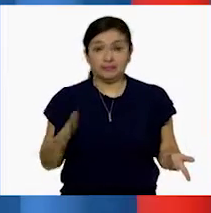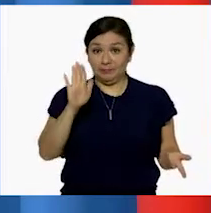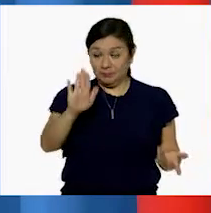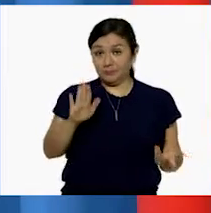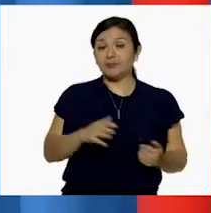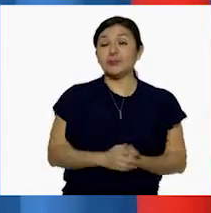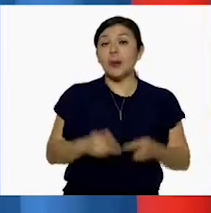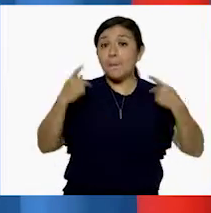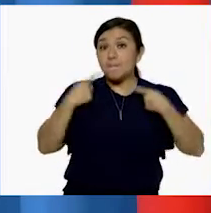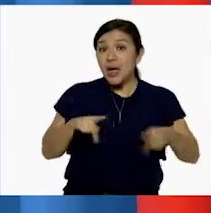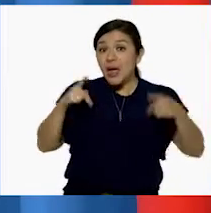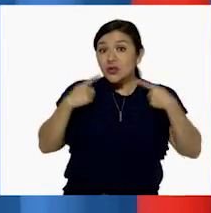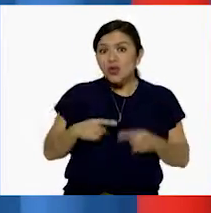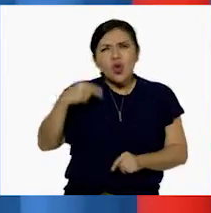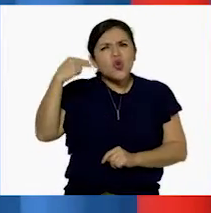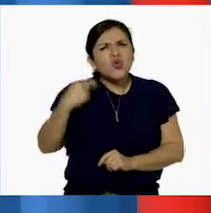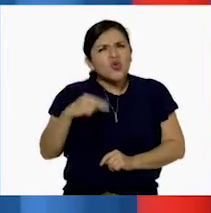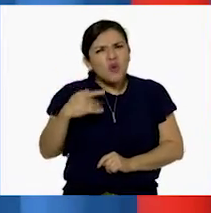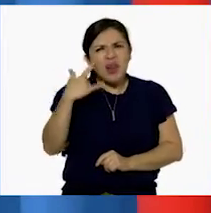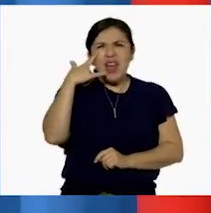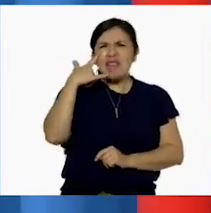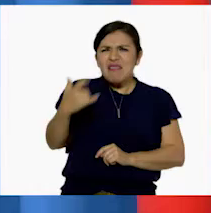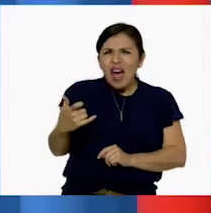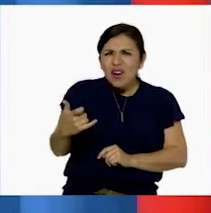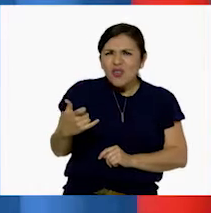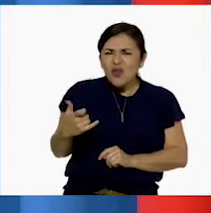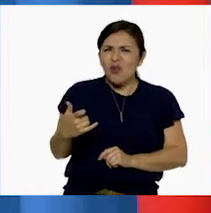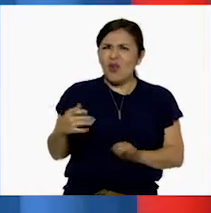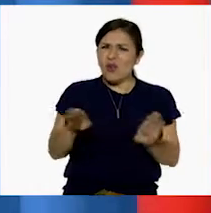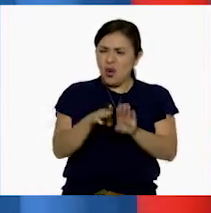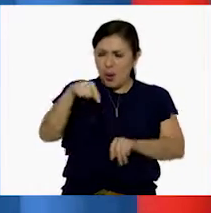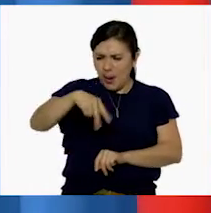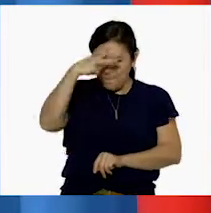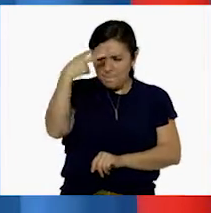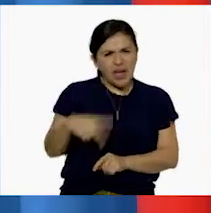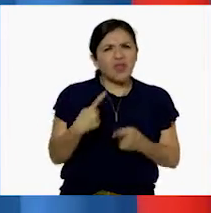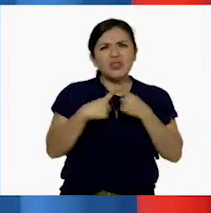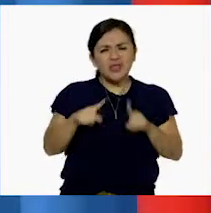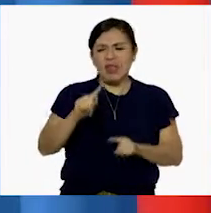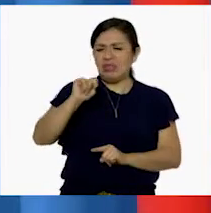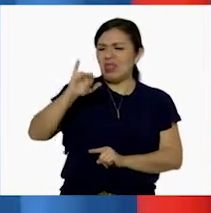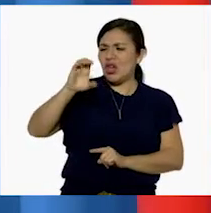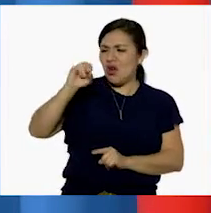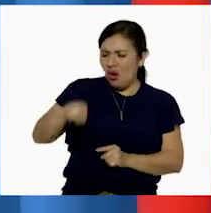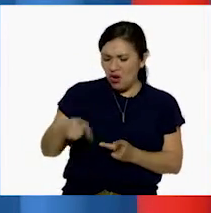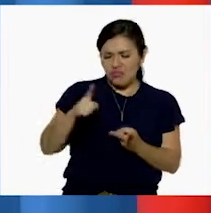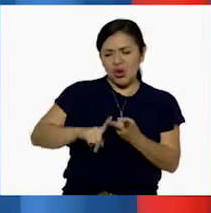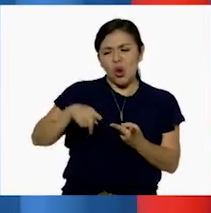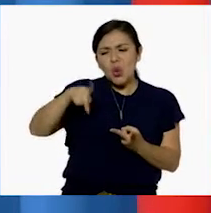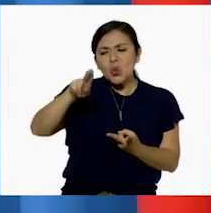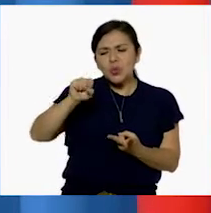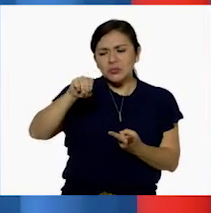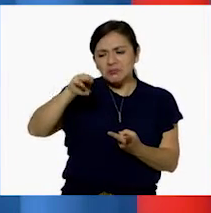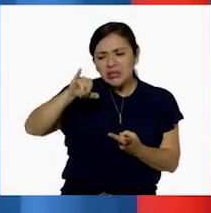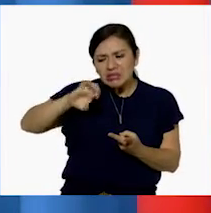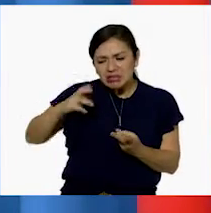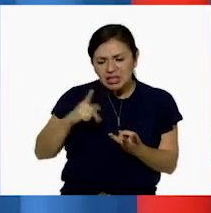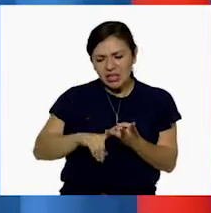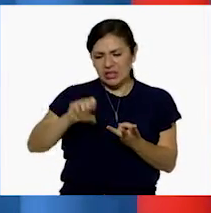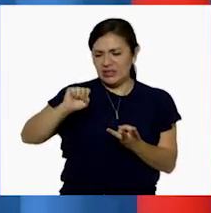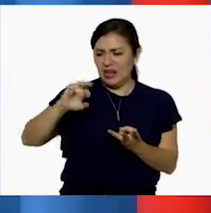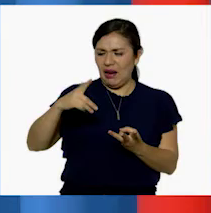El que las personas tengan nombres tan diferentes a los empleados aquí, como Tikon, Kuzmich, Efim,